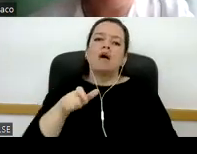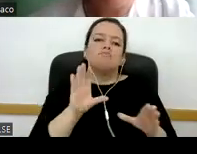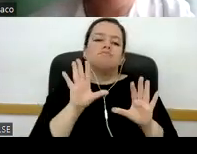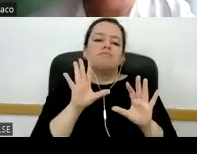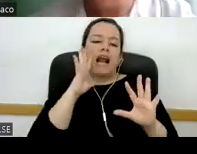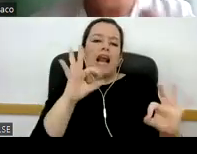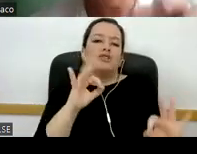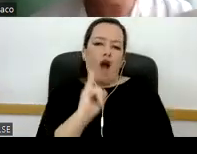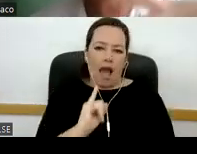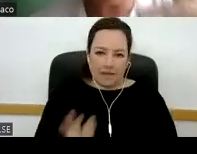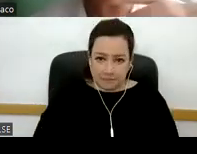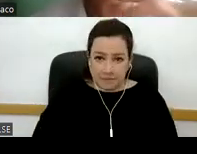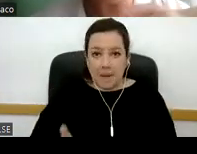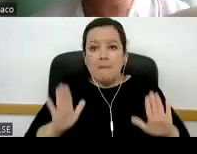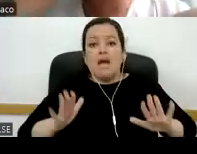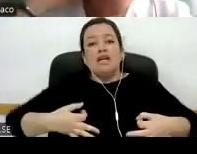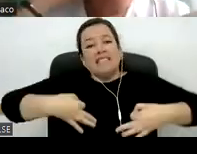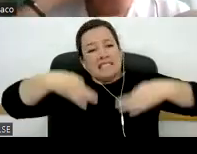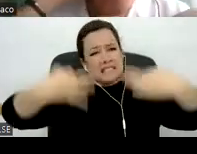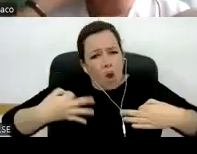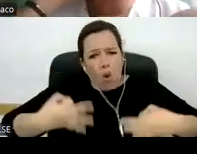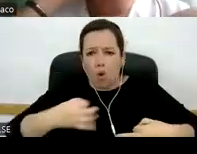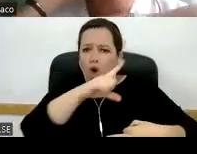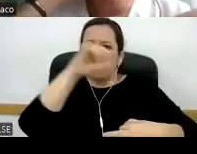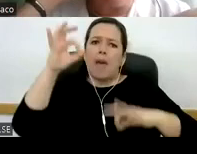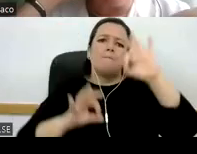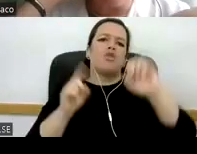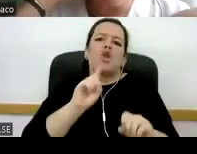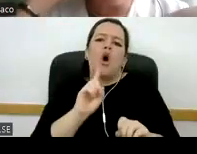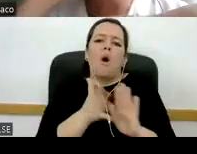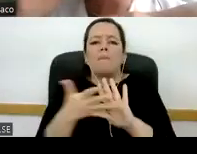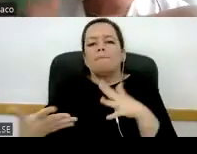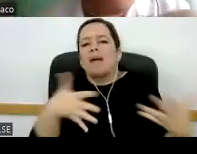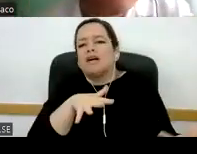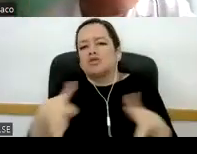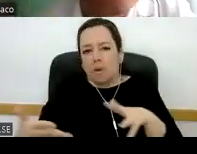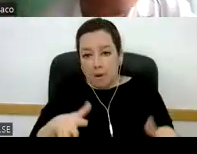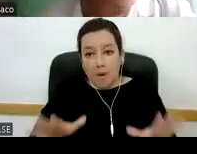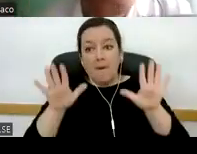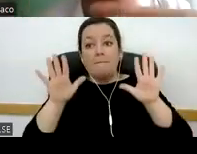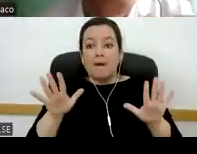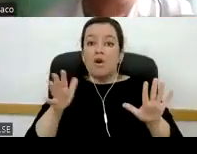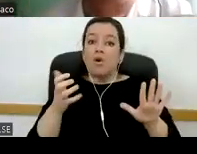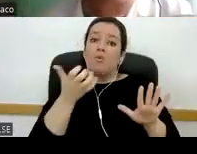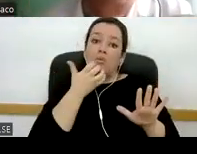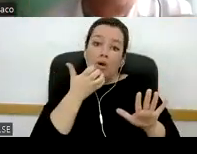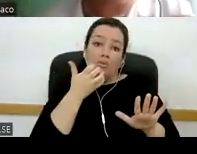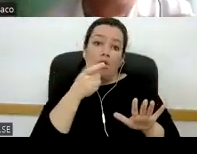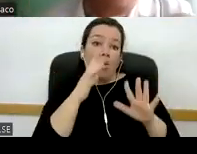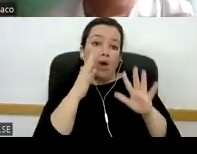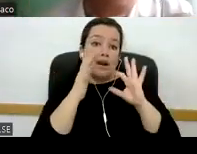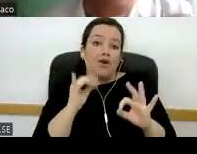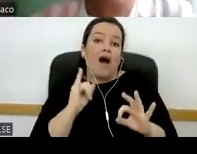mayor. Pero ya os digo, no es una cosa segura 100%, es un concepto probabilístico que no siempre se cumple, pero que si tienes más boletos es más probable que te